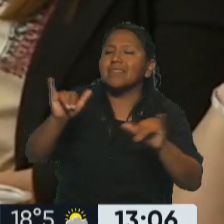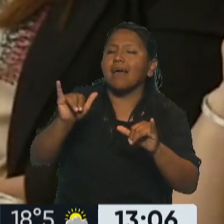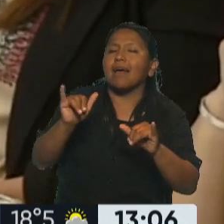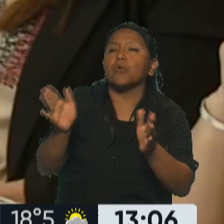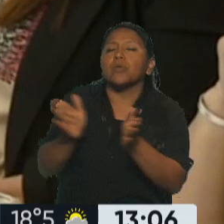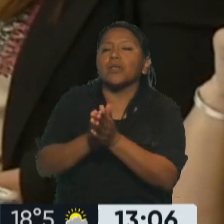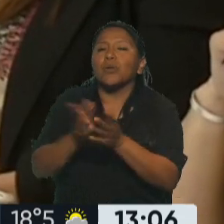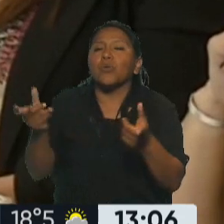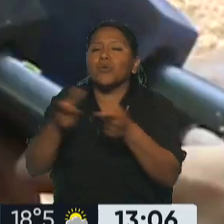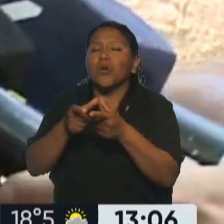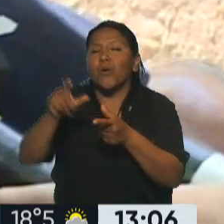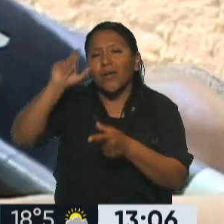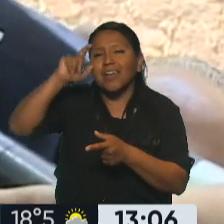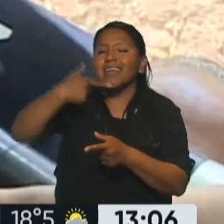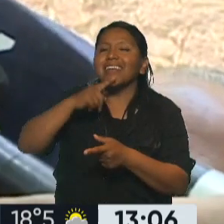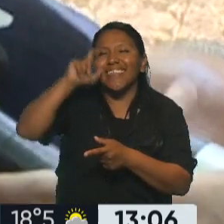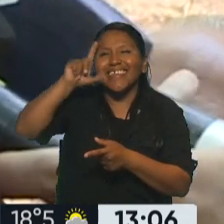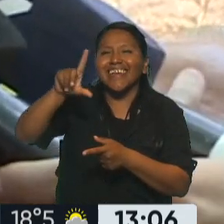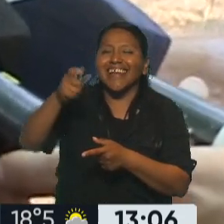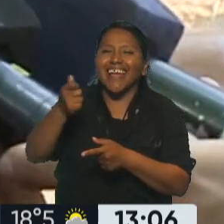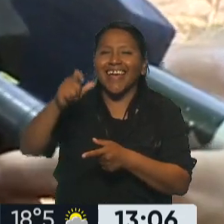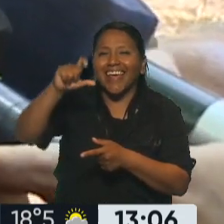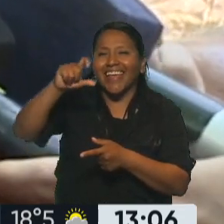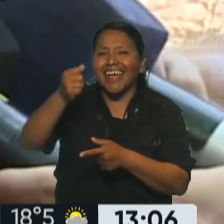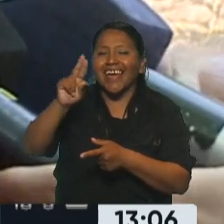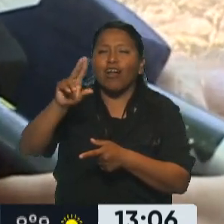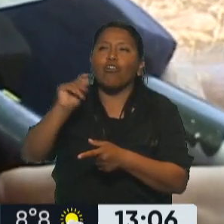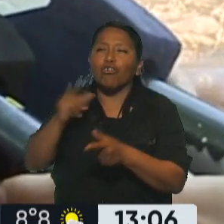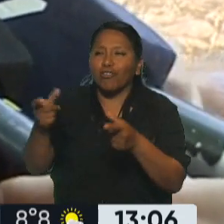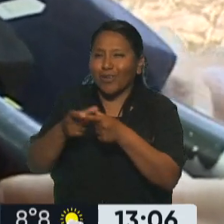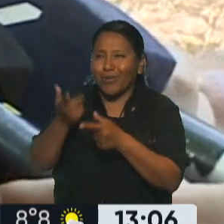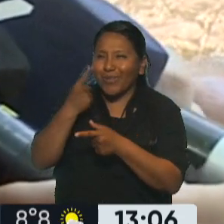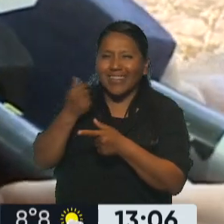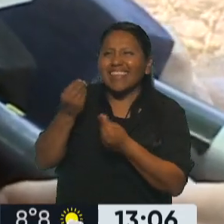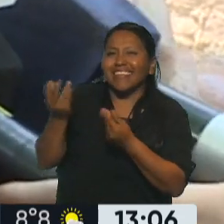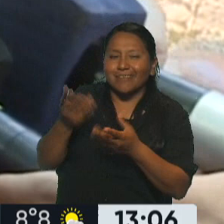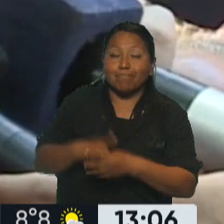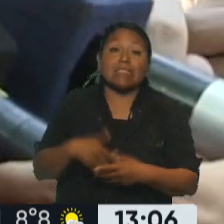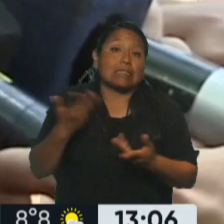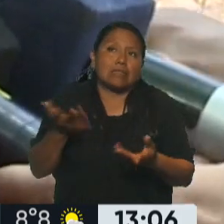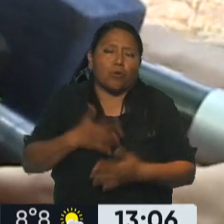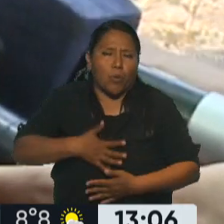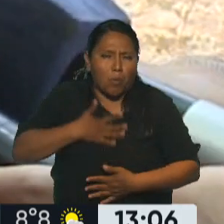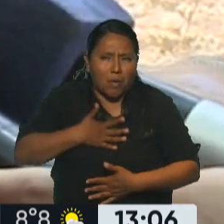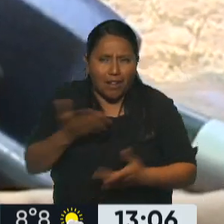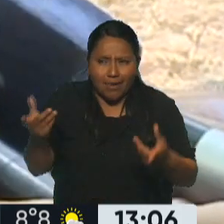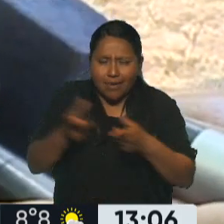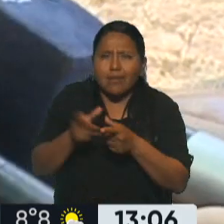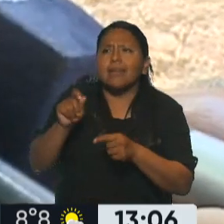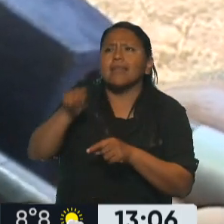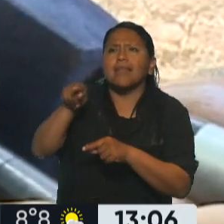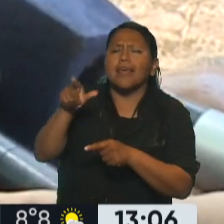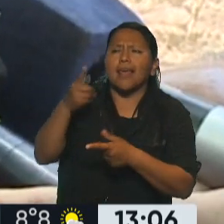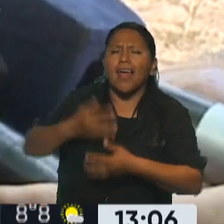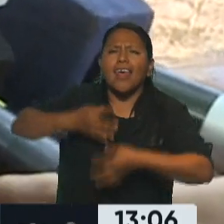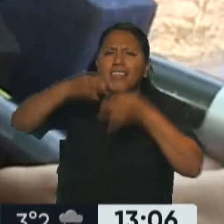de Carlotto hace unos días. Con una gran alegría, porque siempre he dicho que si hay alguien que representó la